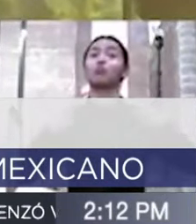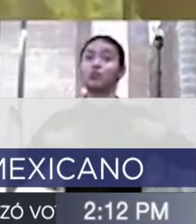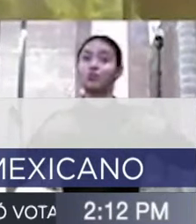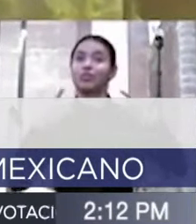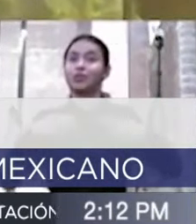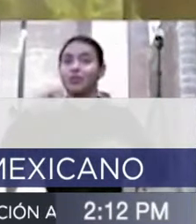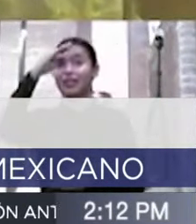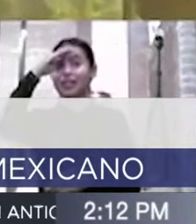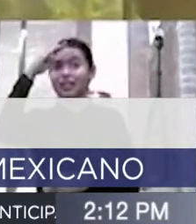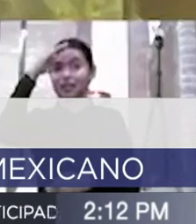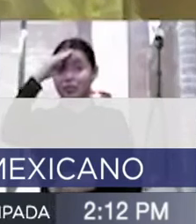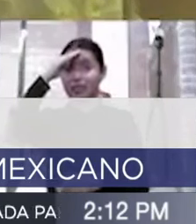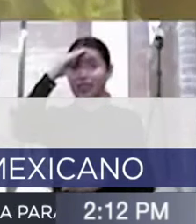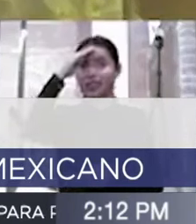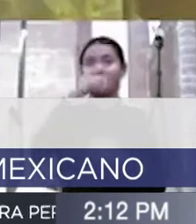bots,